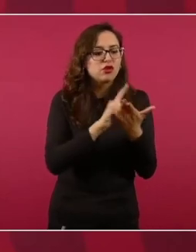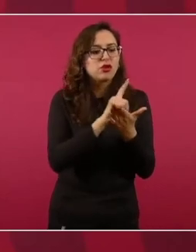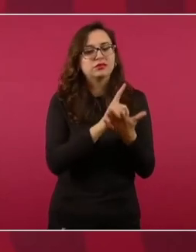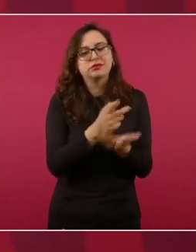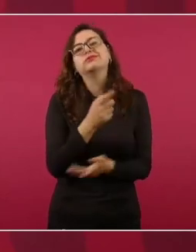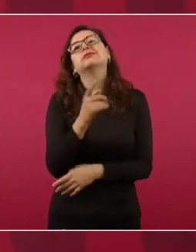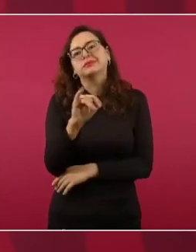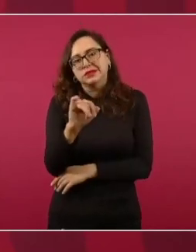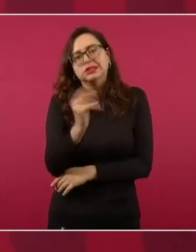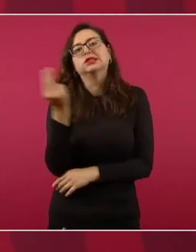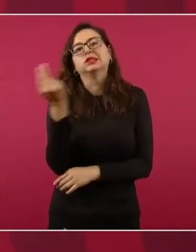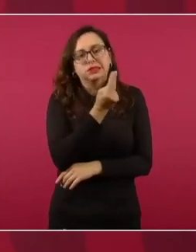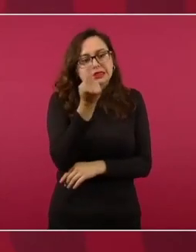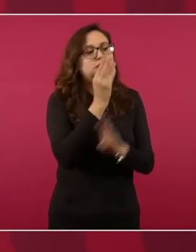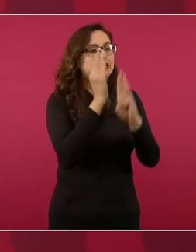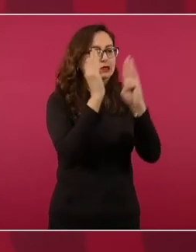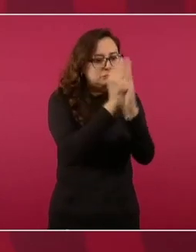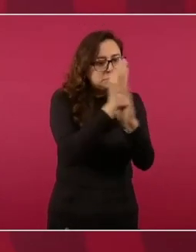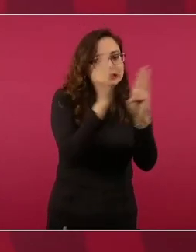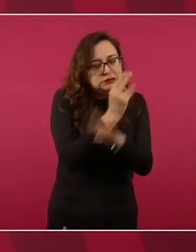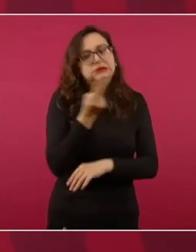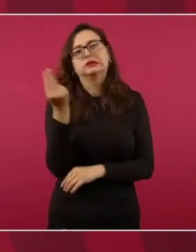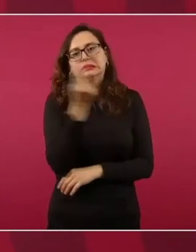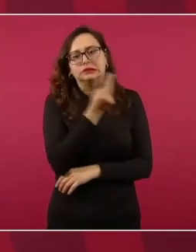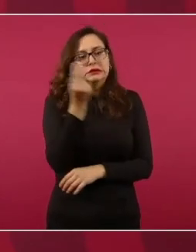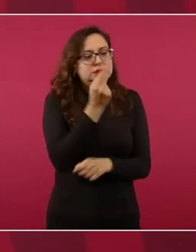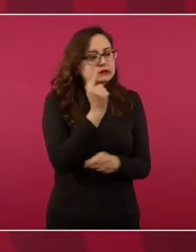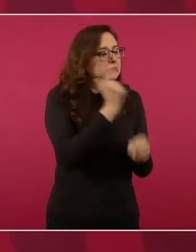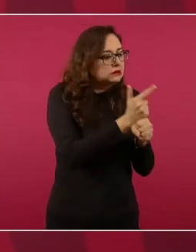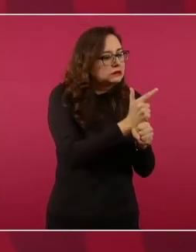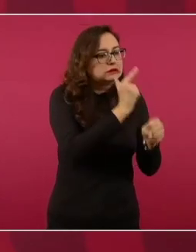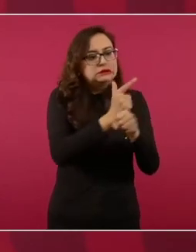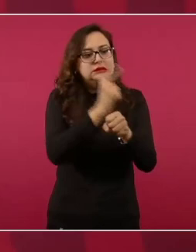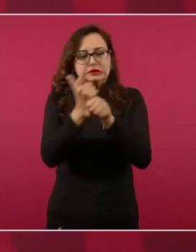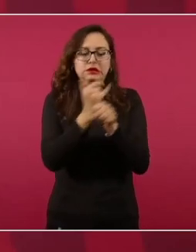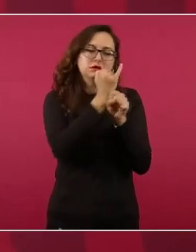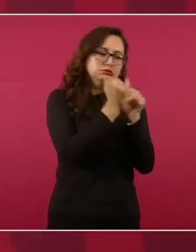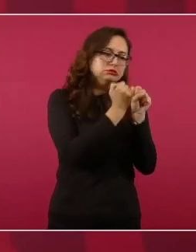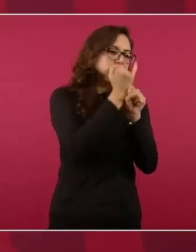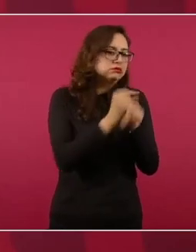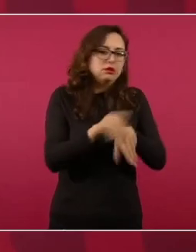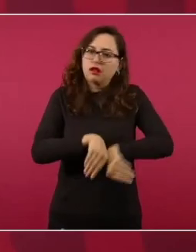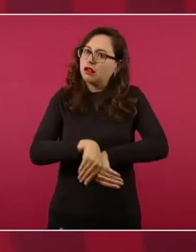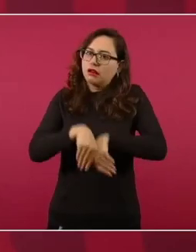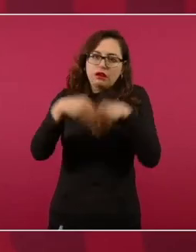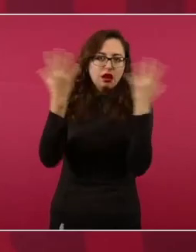los que cometen delitos de cuello blanco,